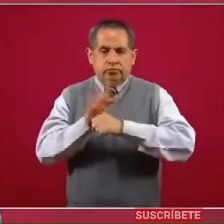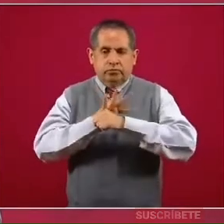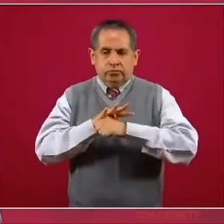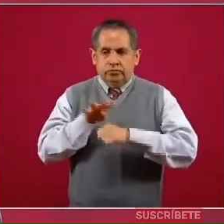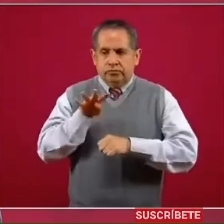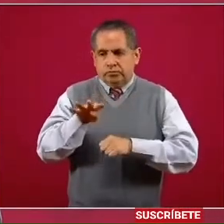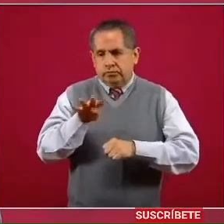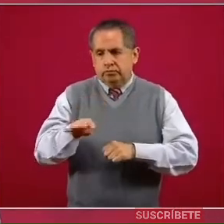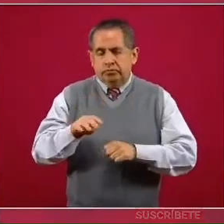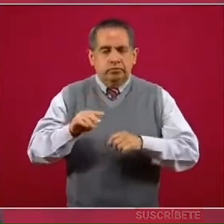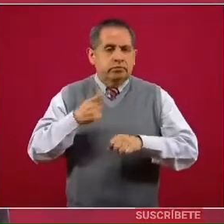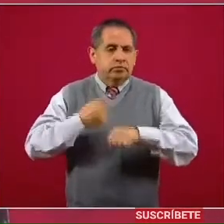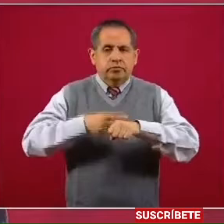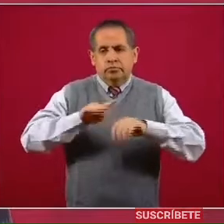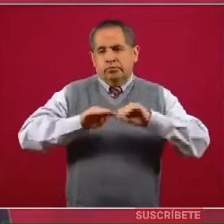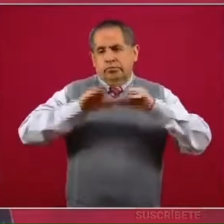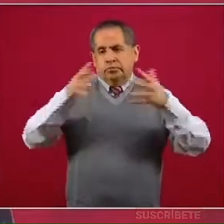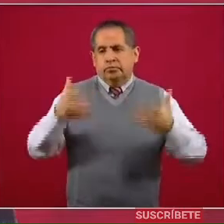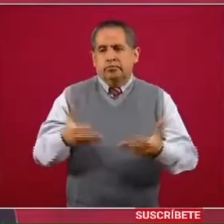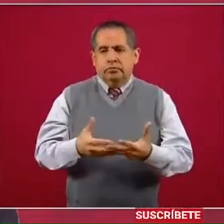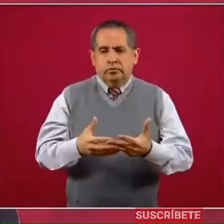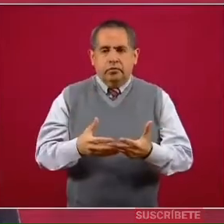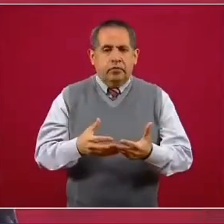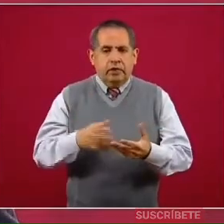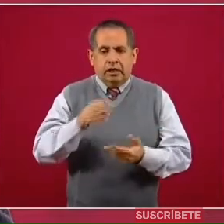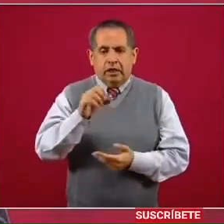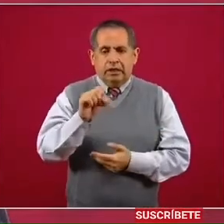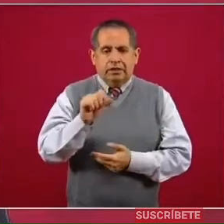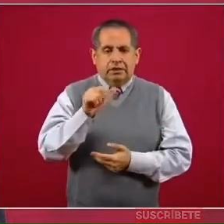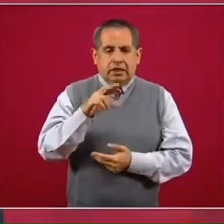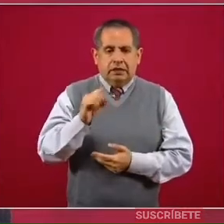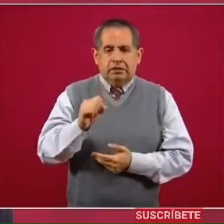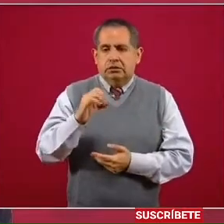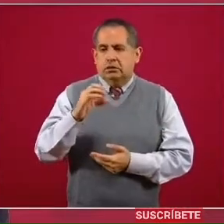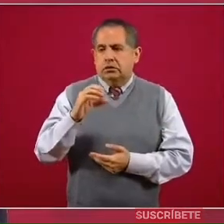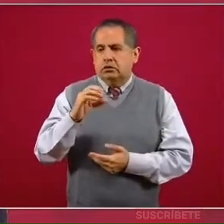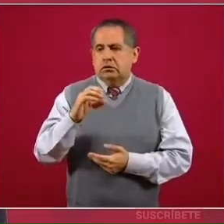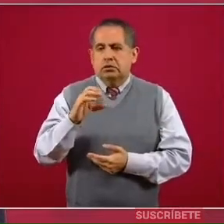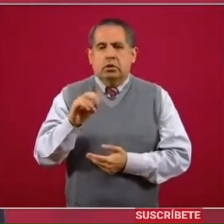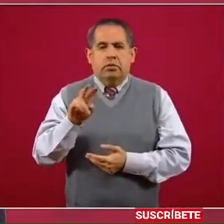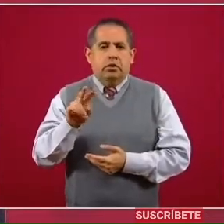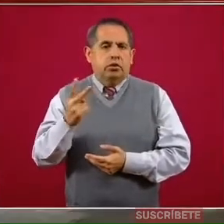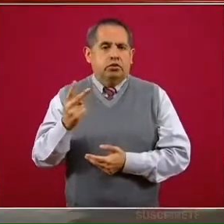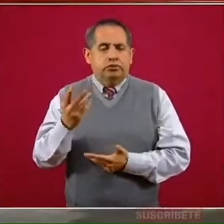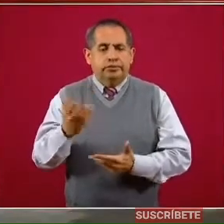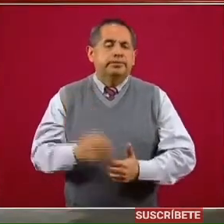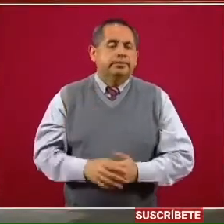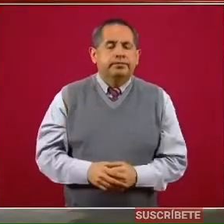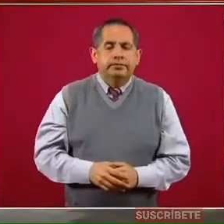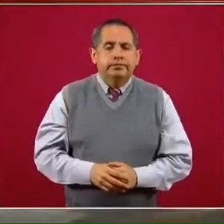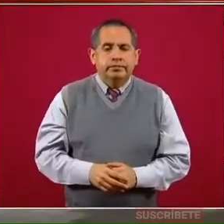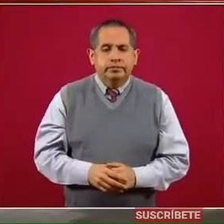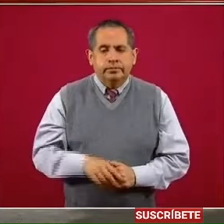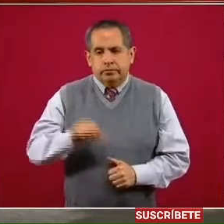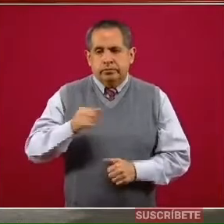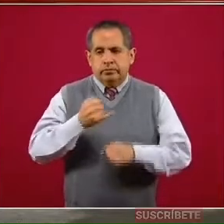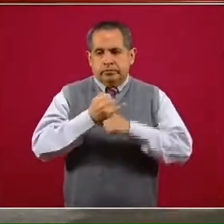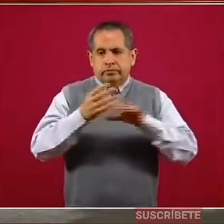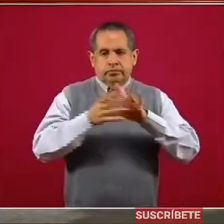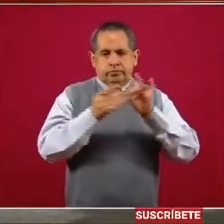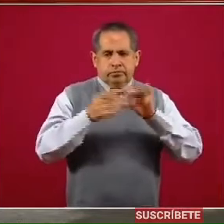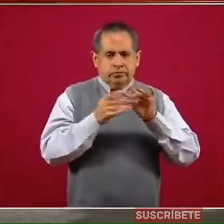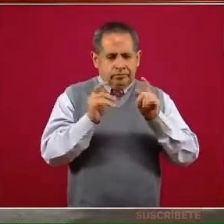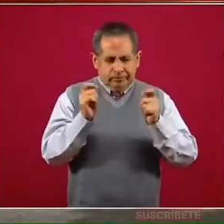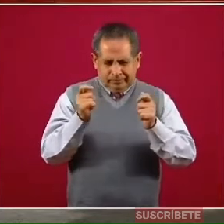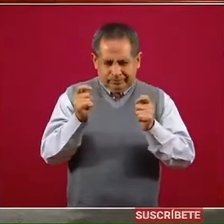COVID-19, la pandemia causada por el nuevo coronavirus SARS-CoV-2. Hoy vamos a tener un informe técnico un